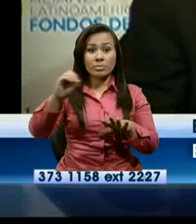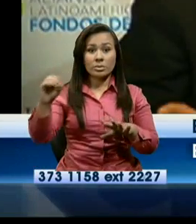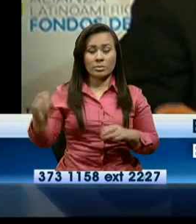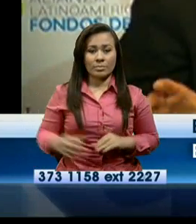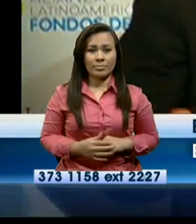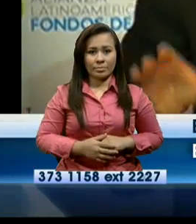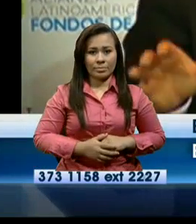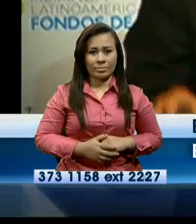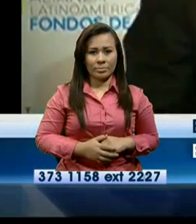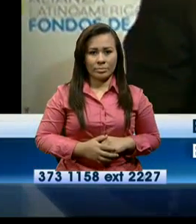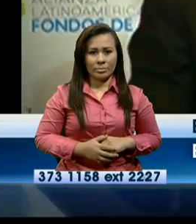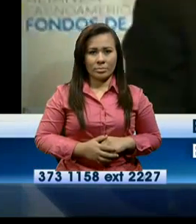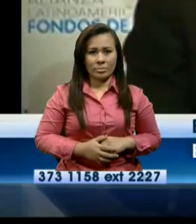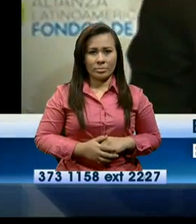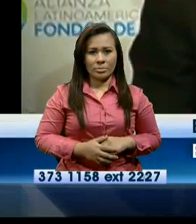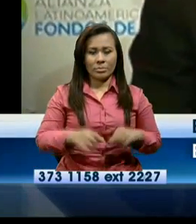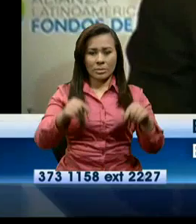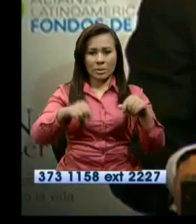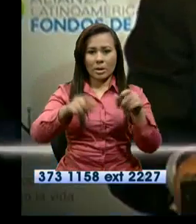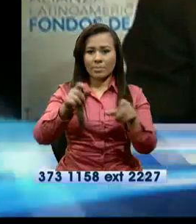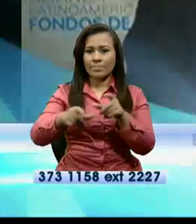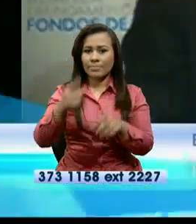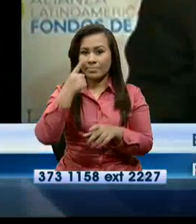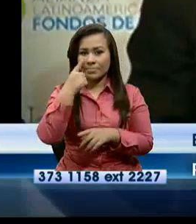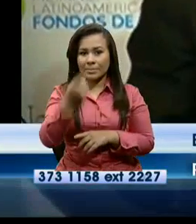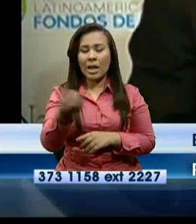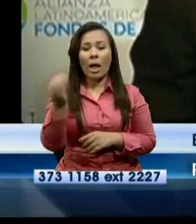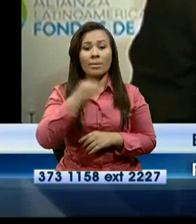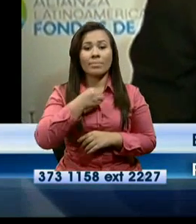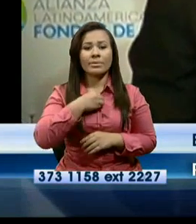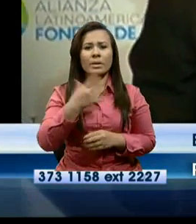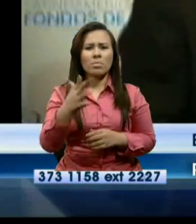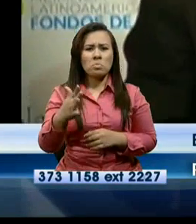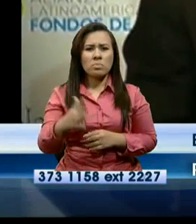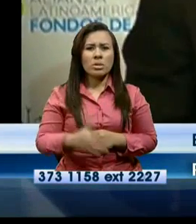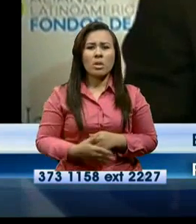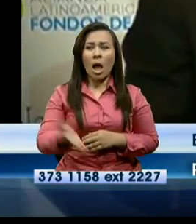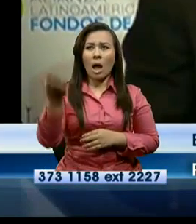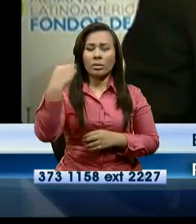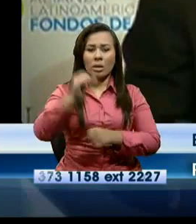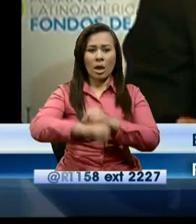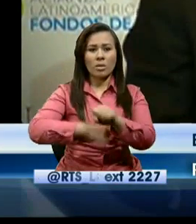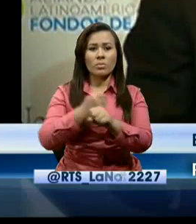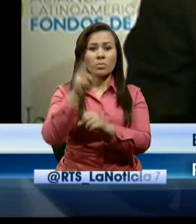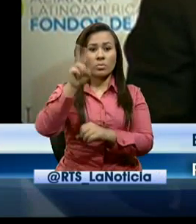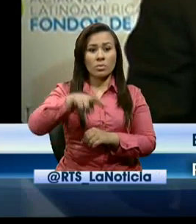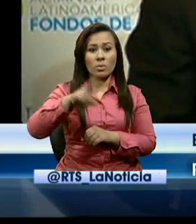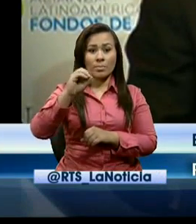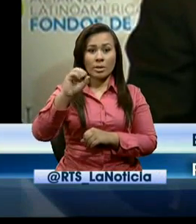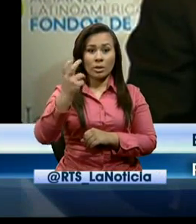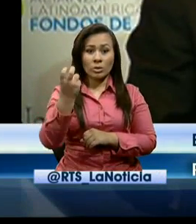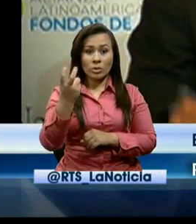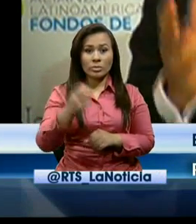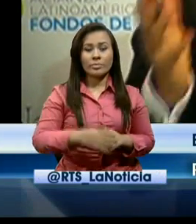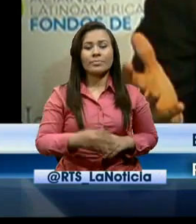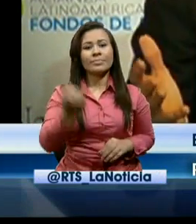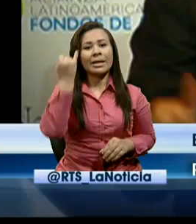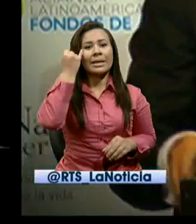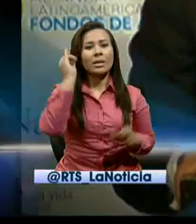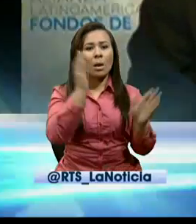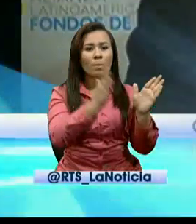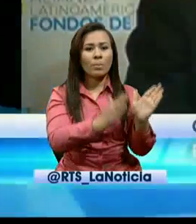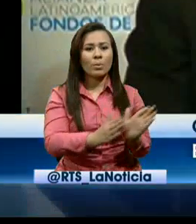CAF, Banco de Desarrollo de América Latina, el año 2012 decide crear un